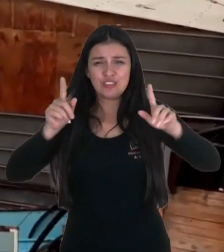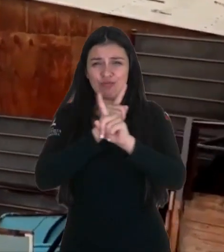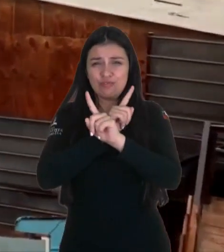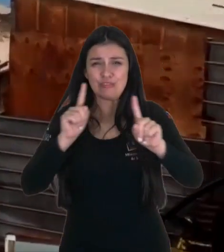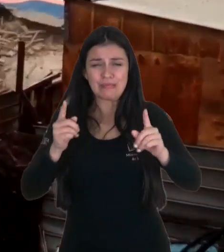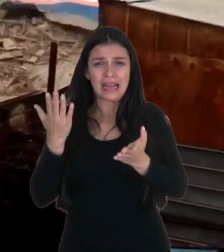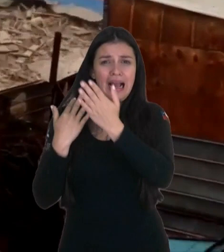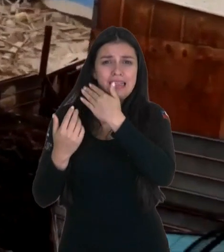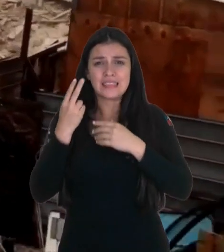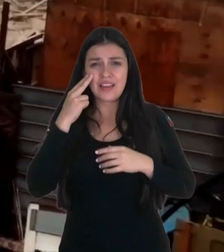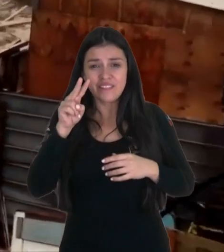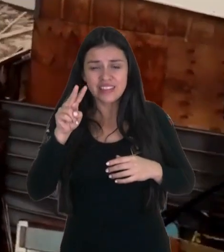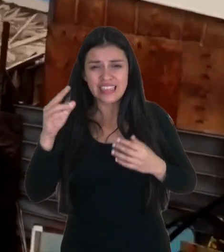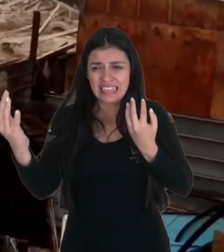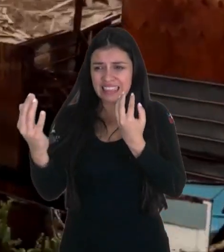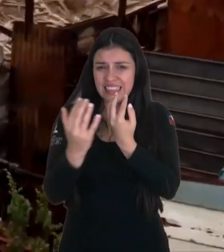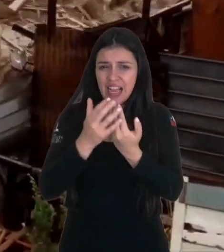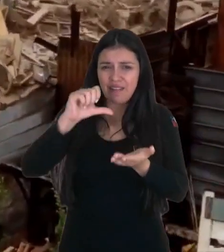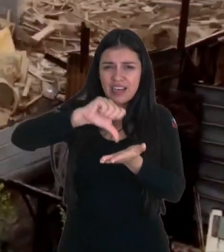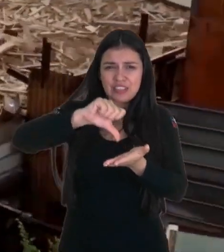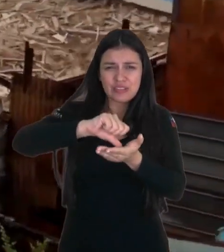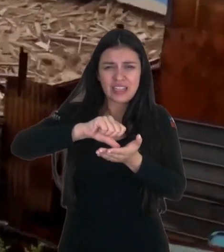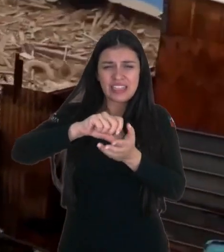ciudad, destruyendo todo a su paso.